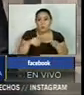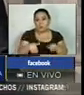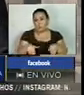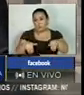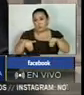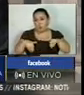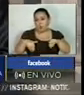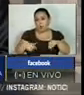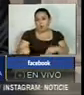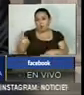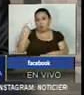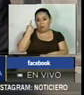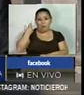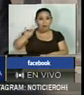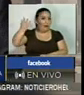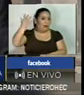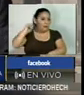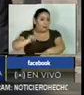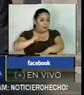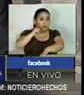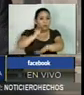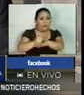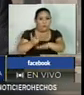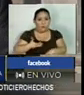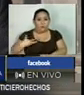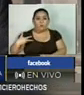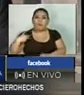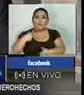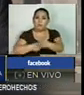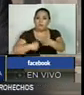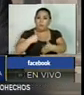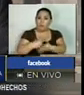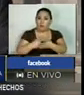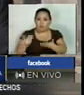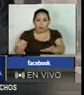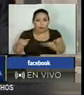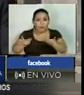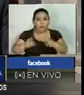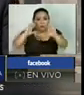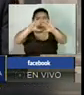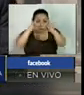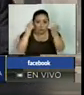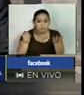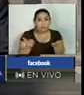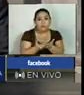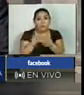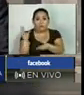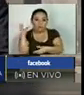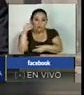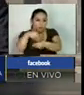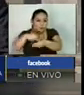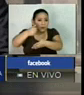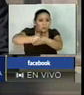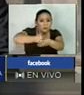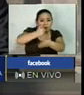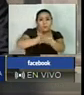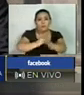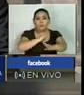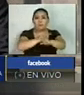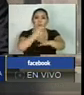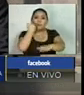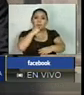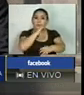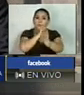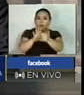alienación de quienes lo establecieron Queremos más y no menos cooperación en el mundo incluyendo la lucha contra la pandemia